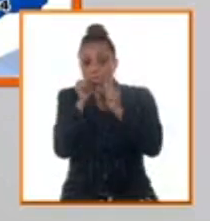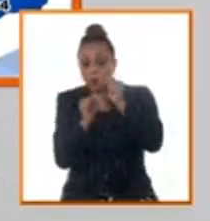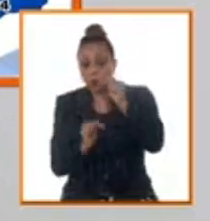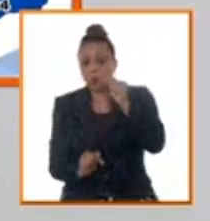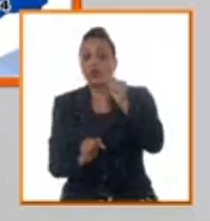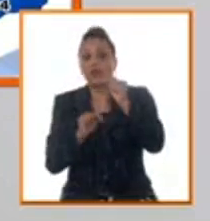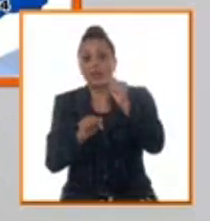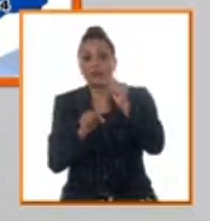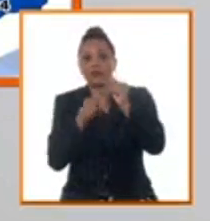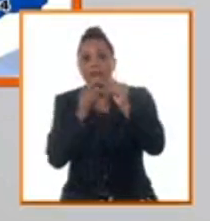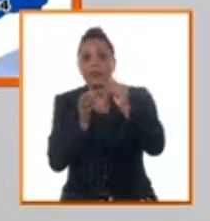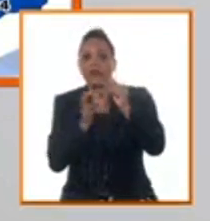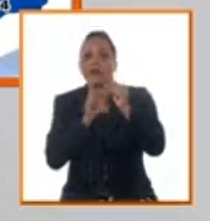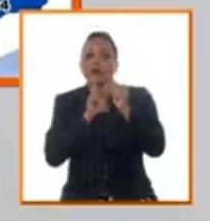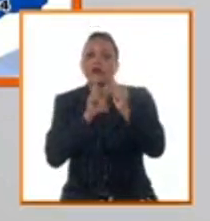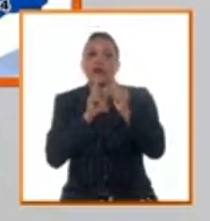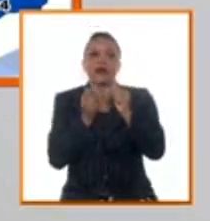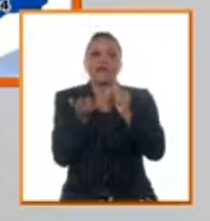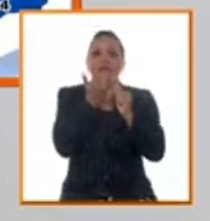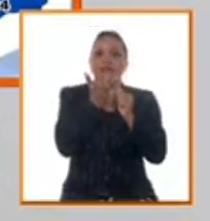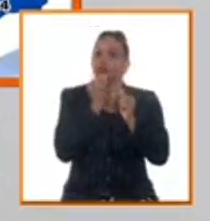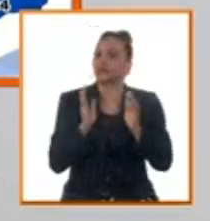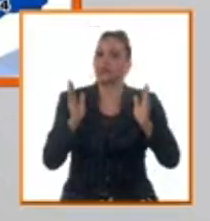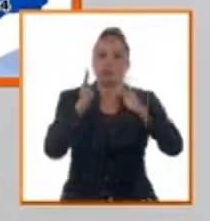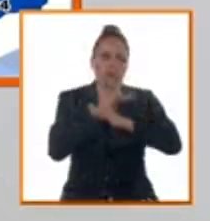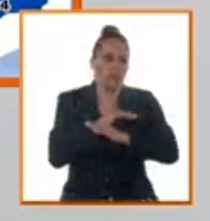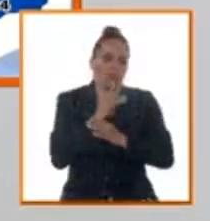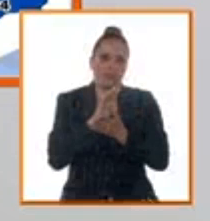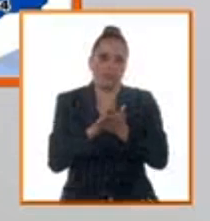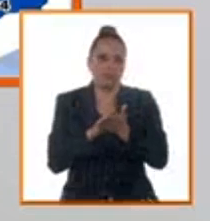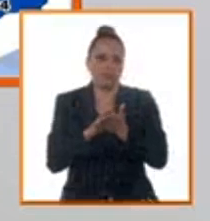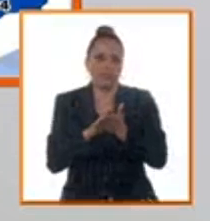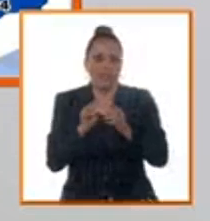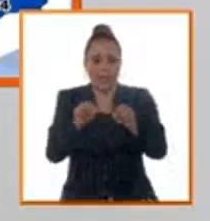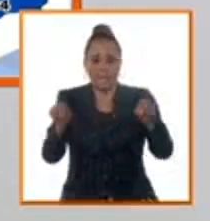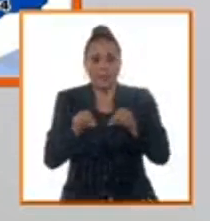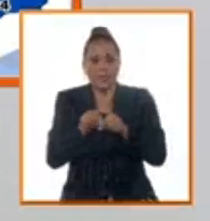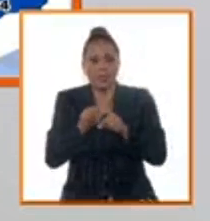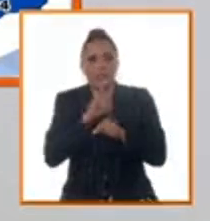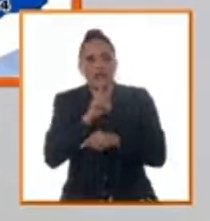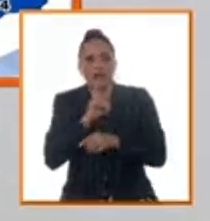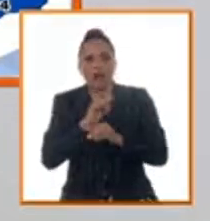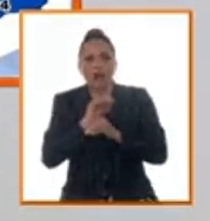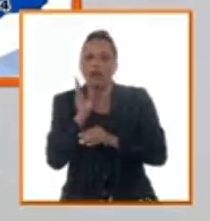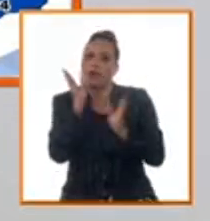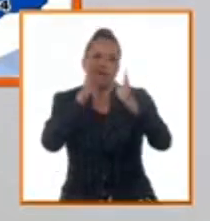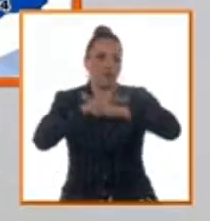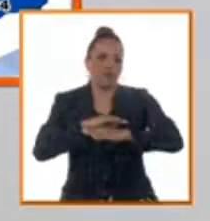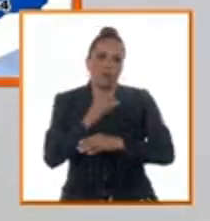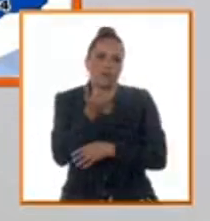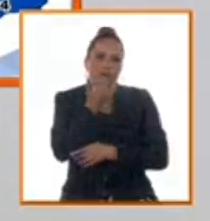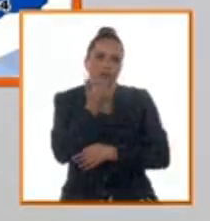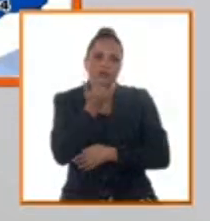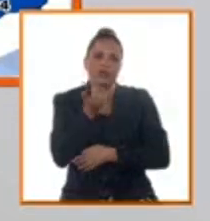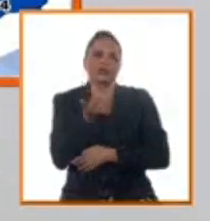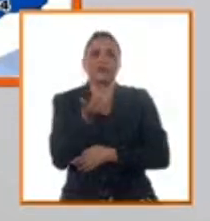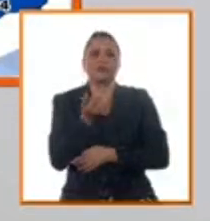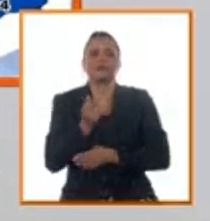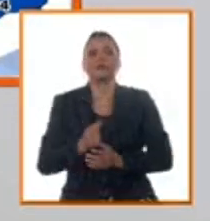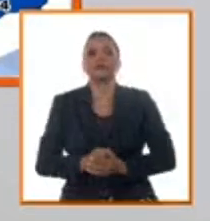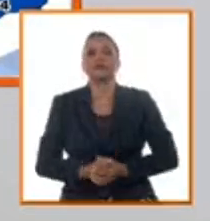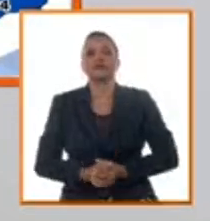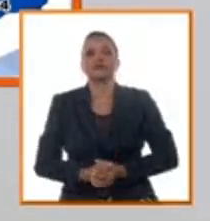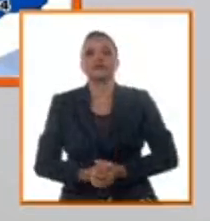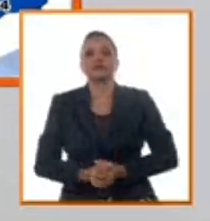no afectaron las zonas aguas abajo de nuestras presas. O sea, las zonas que han sido afectadas aguas abajo de los embalses,